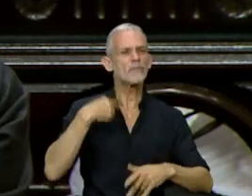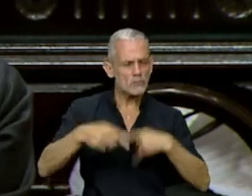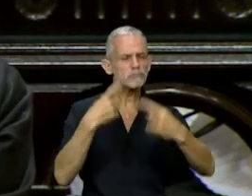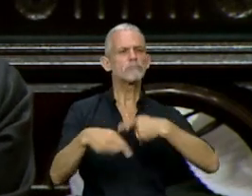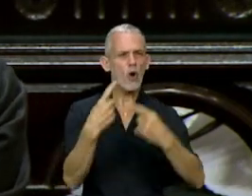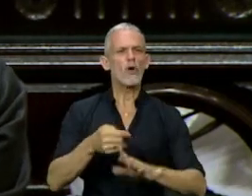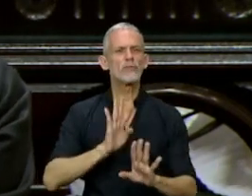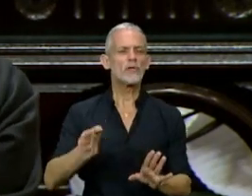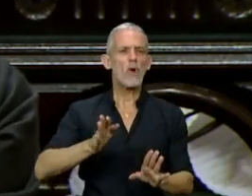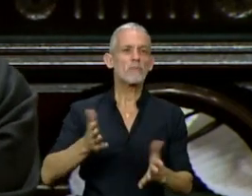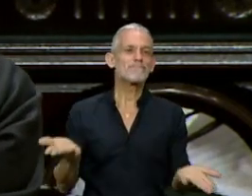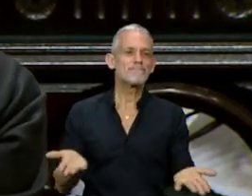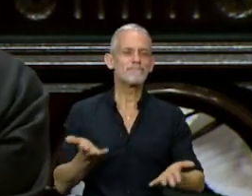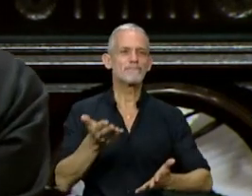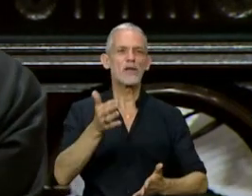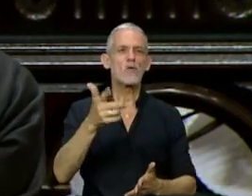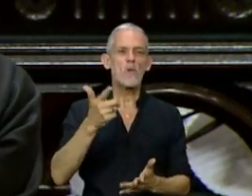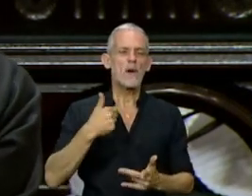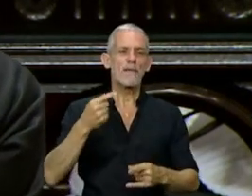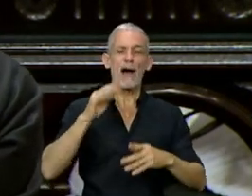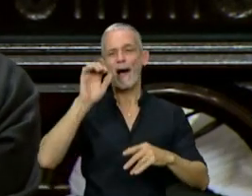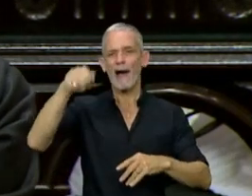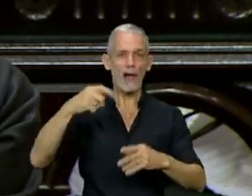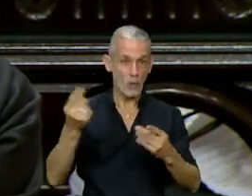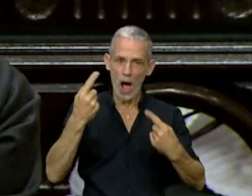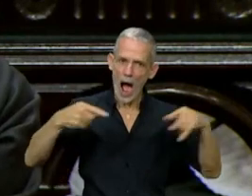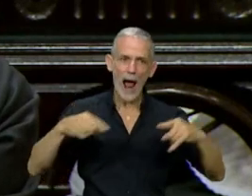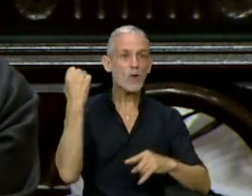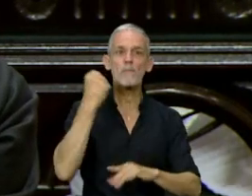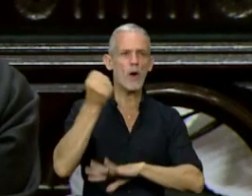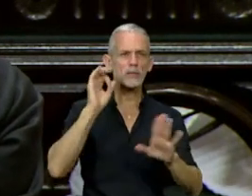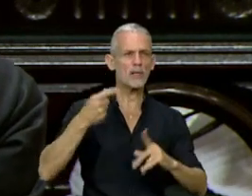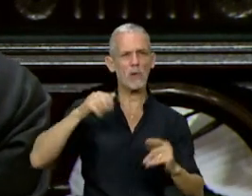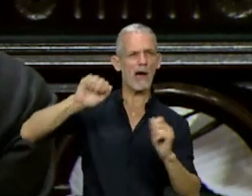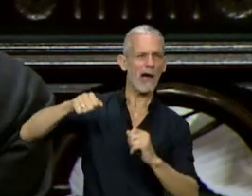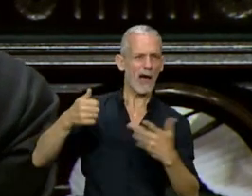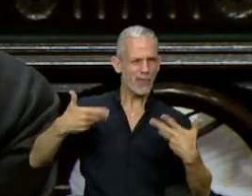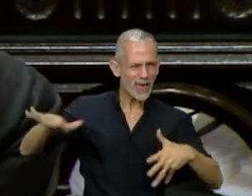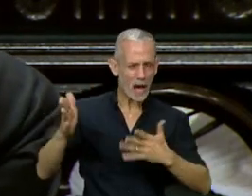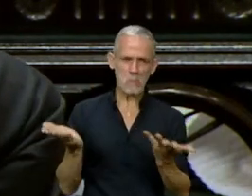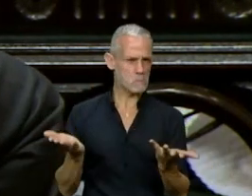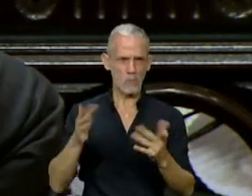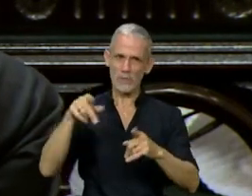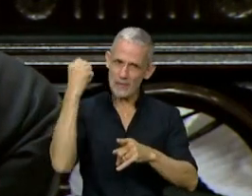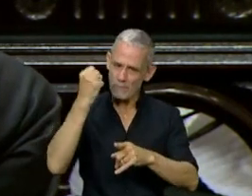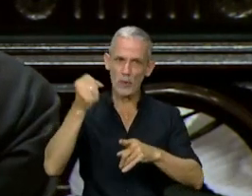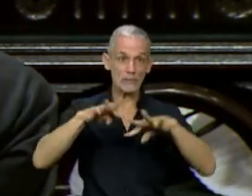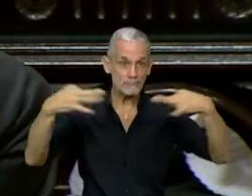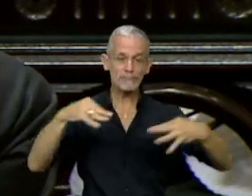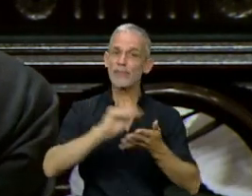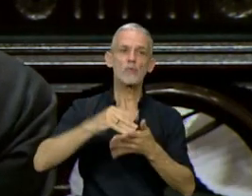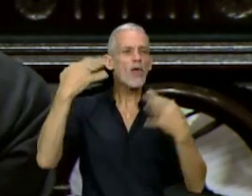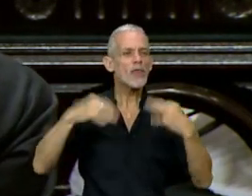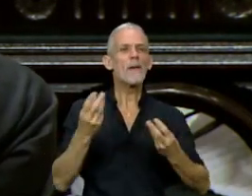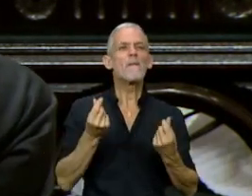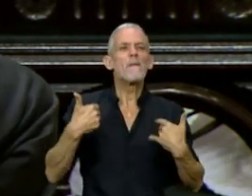Seguimos sin prestar atención a un hecho que para mí fue fundamental y creo que en algún momento esta Cámara lo tiene que